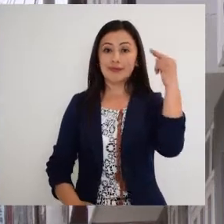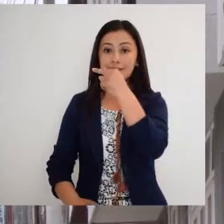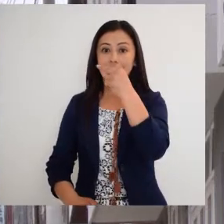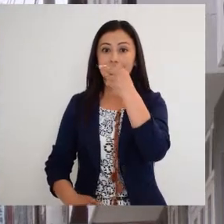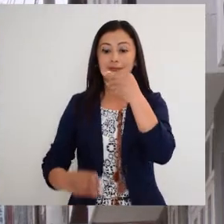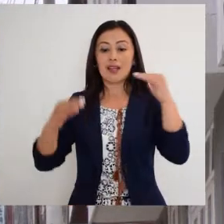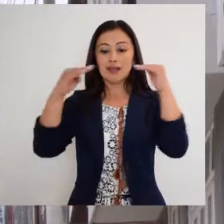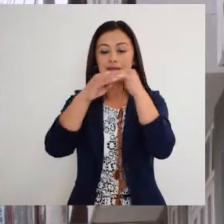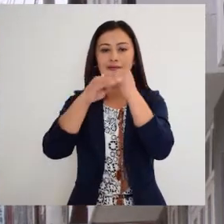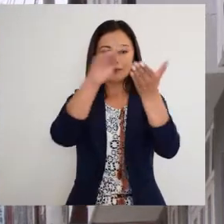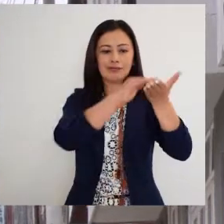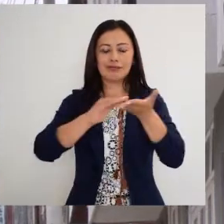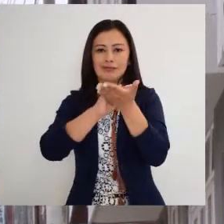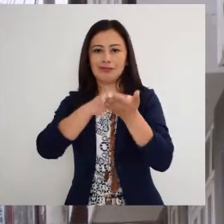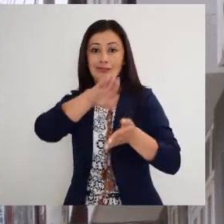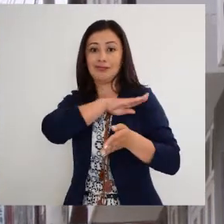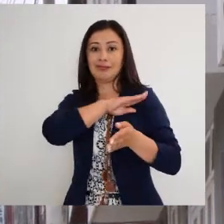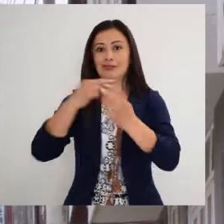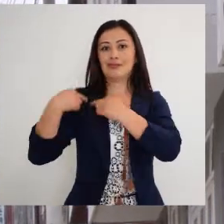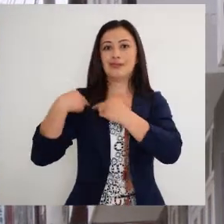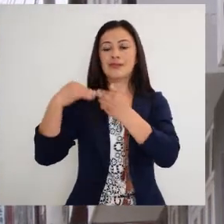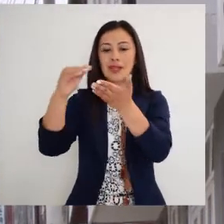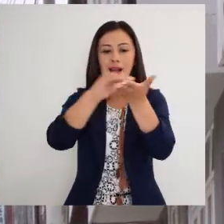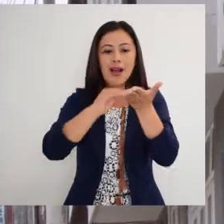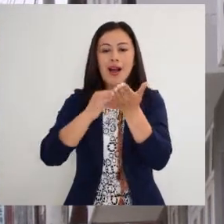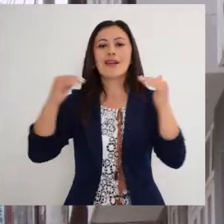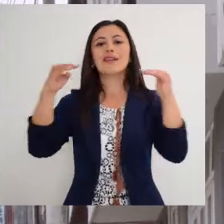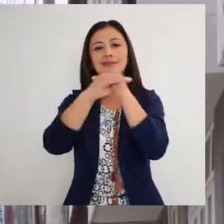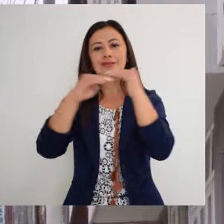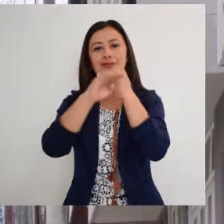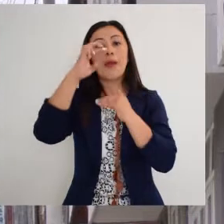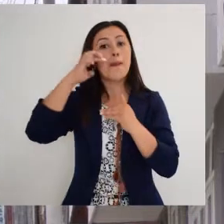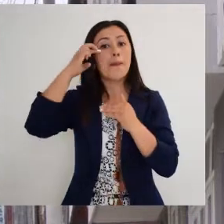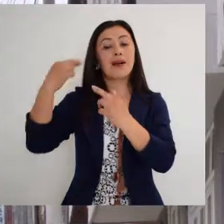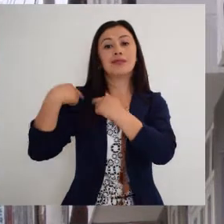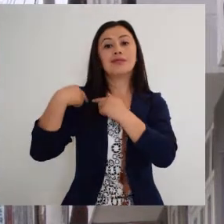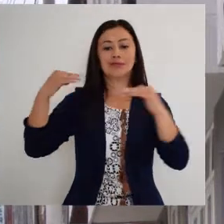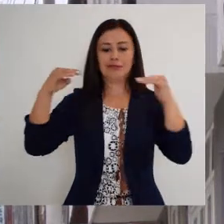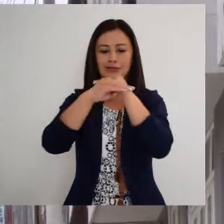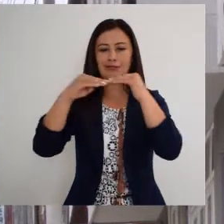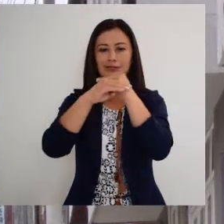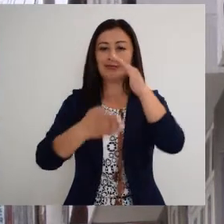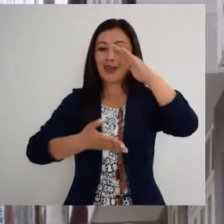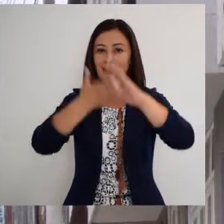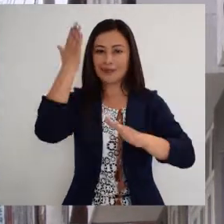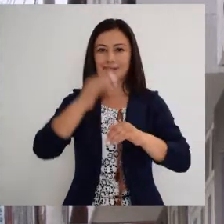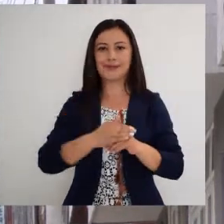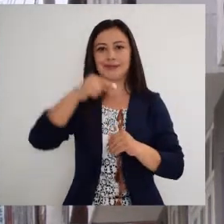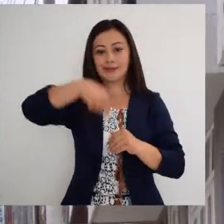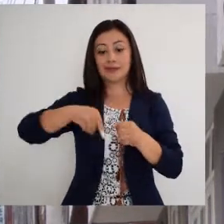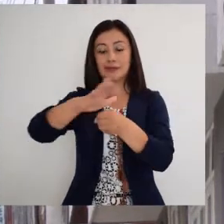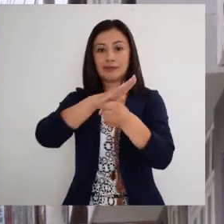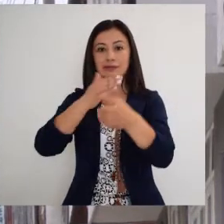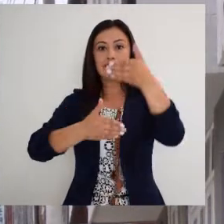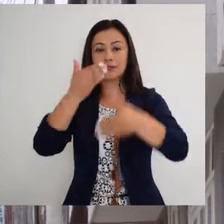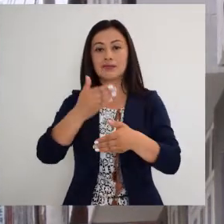Al fondo pueden apreciar el trabajo vial que ha hecho la alcaldía de Tunja en cabeza del doctor Pablo Emilio Cepeda Novoa. Desde aquí, desde el barrio Libertador,